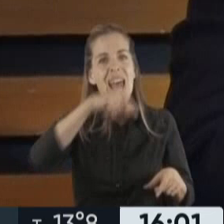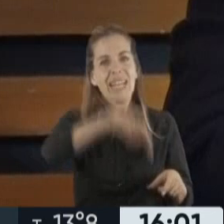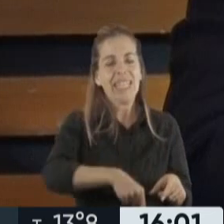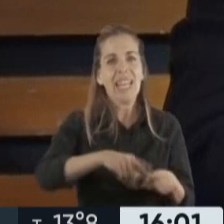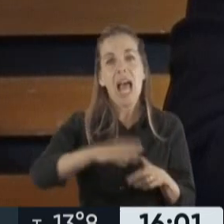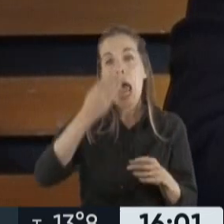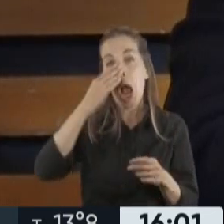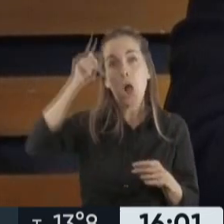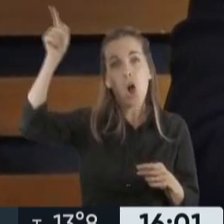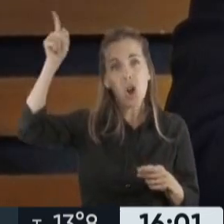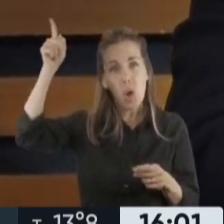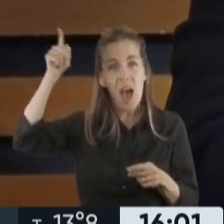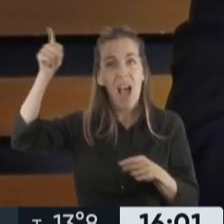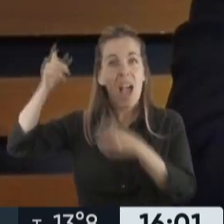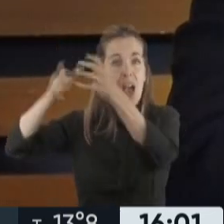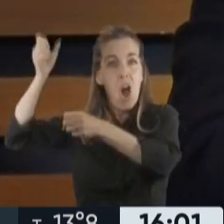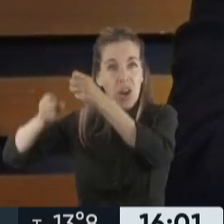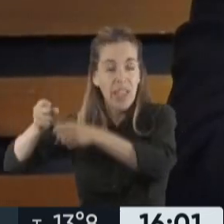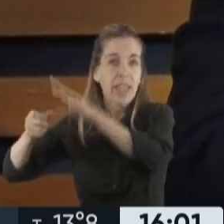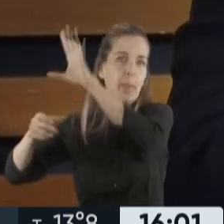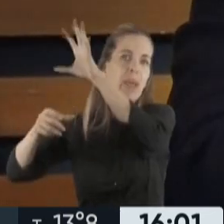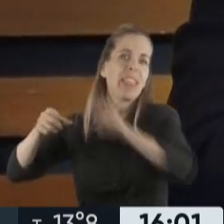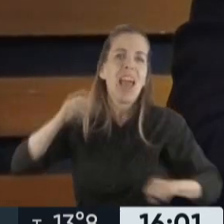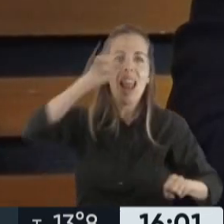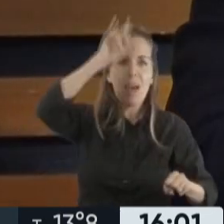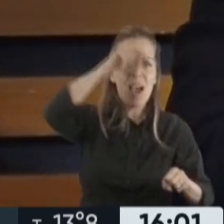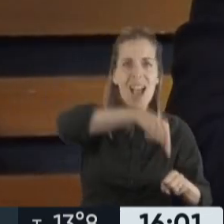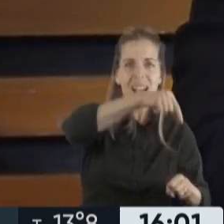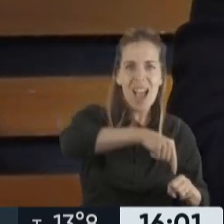la trae a General Rodríguez para pasteurizar y después la devuelve a Córdoba?